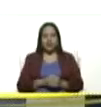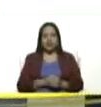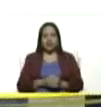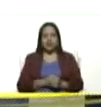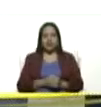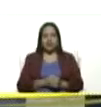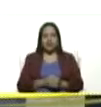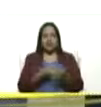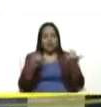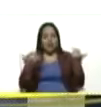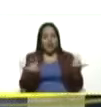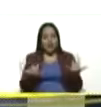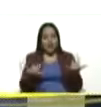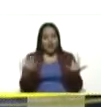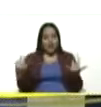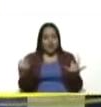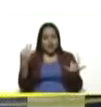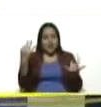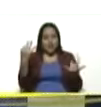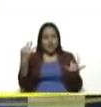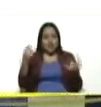Y ahora viene el tercero,